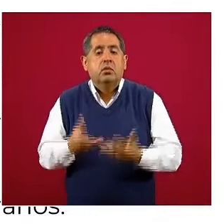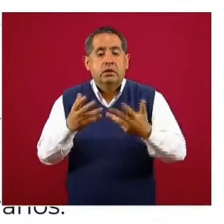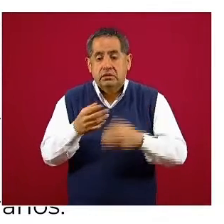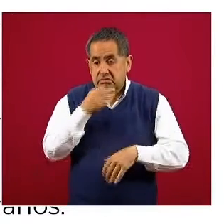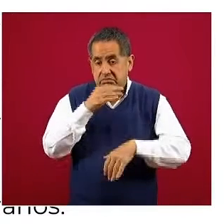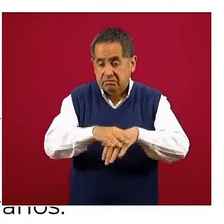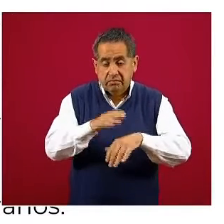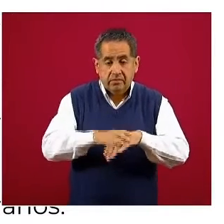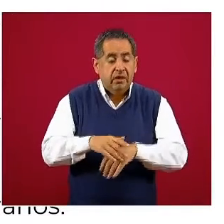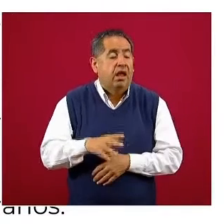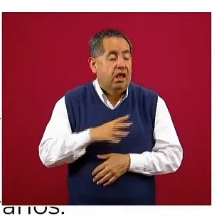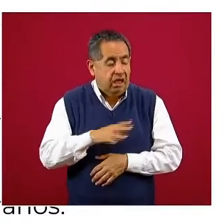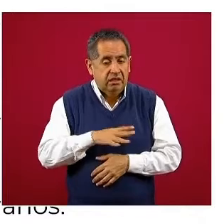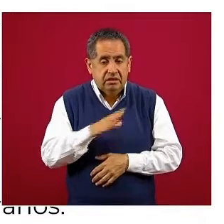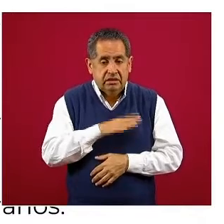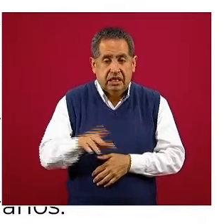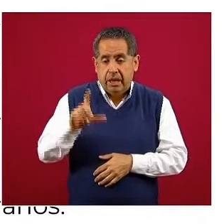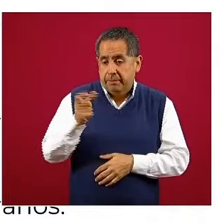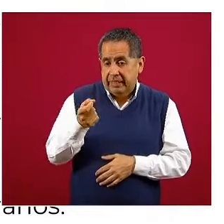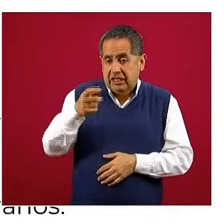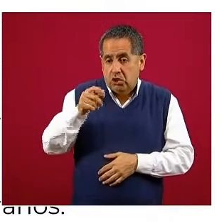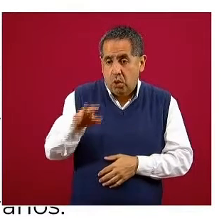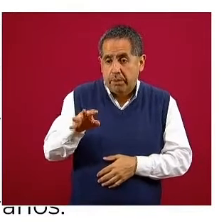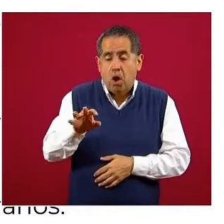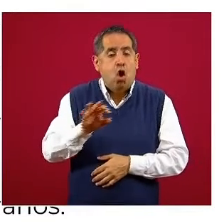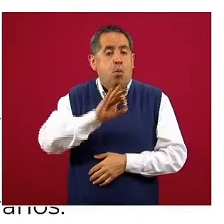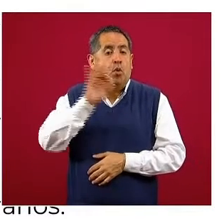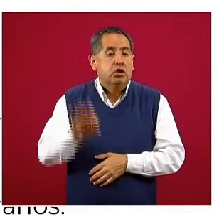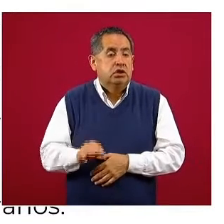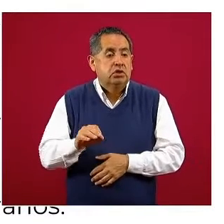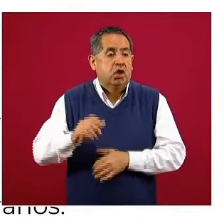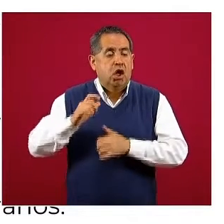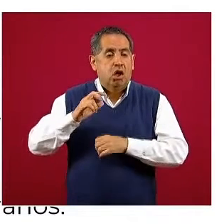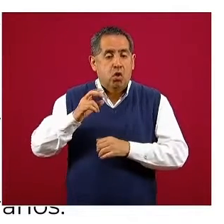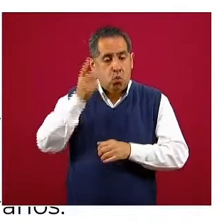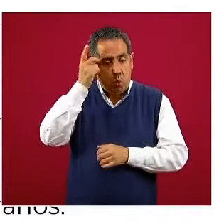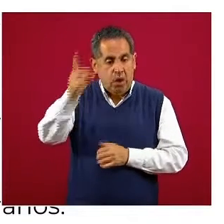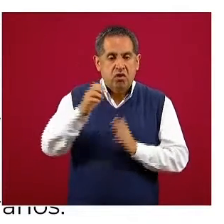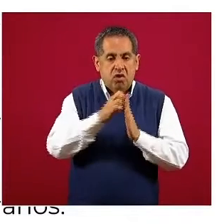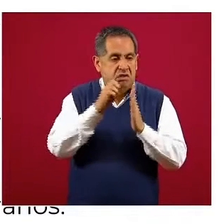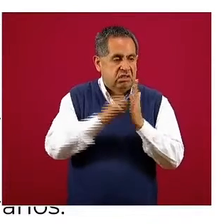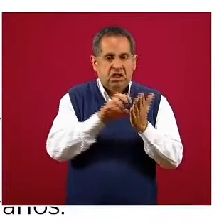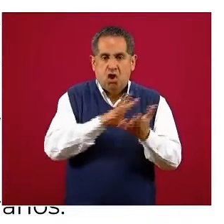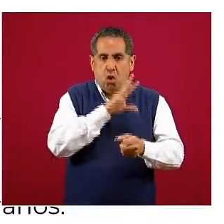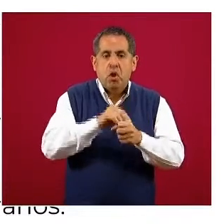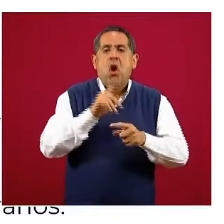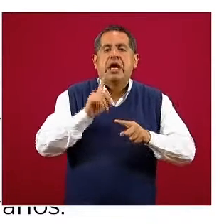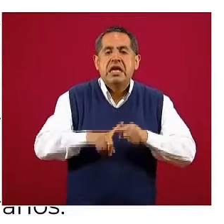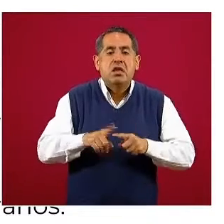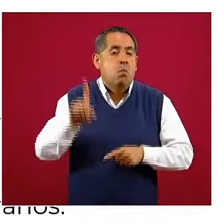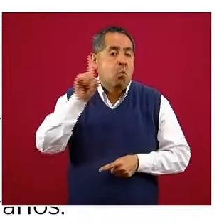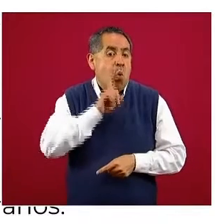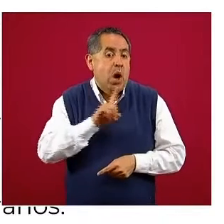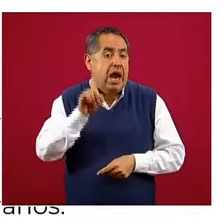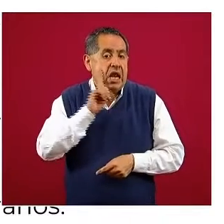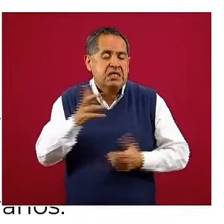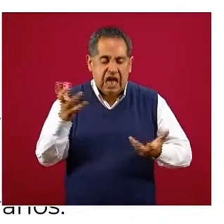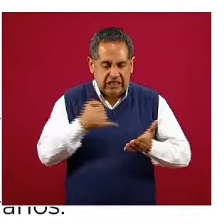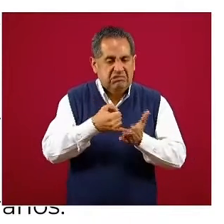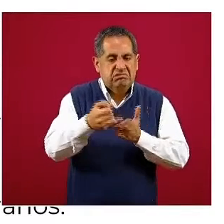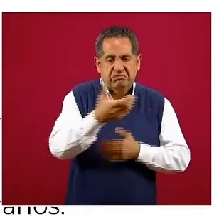del país y en particular del sector social del medio rural